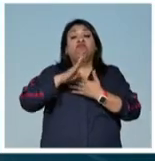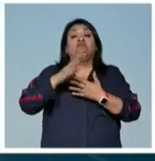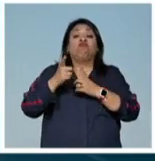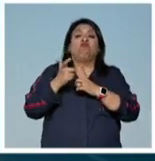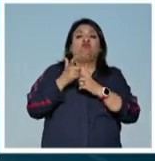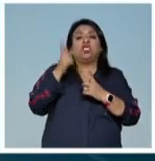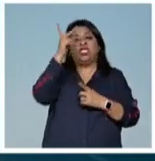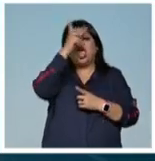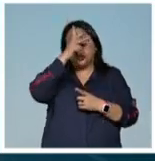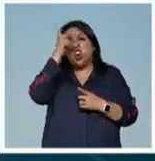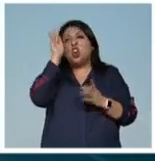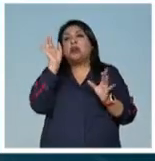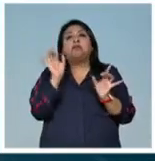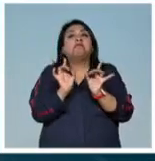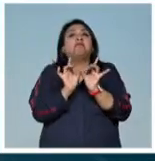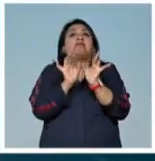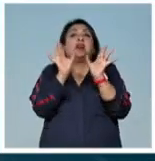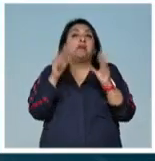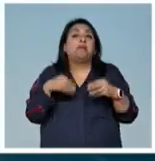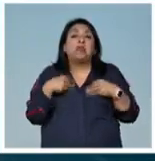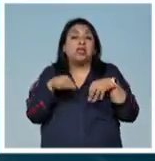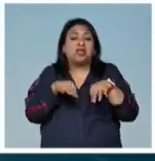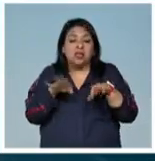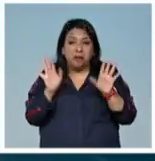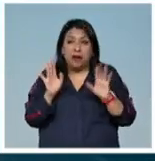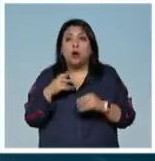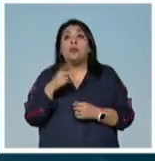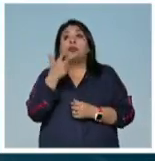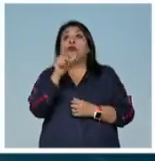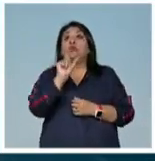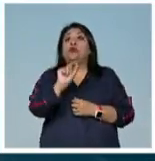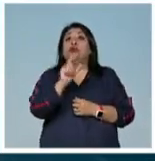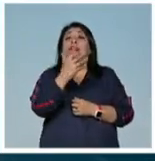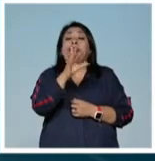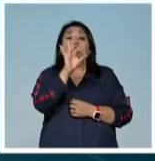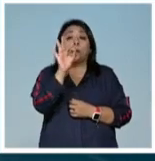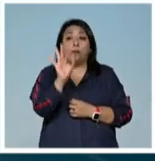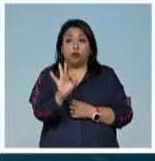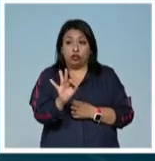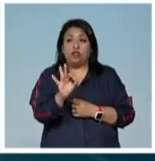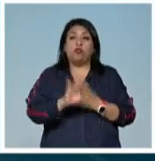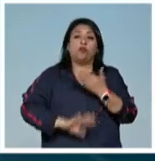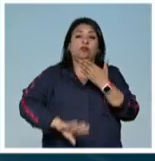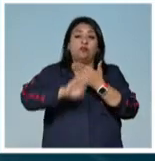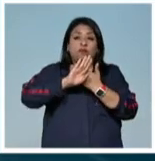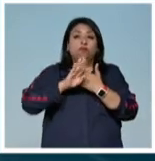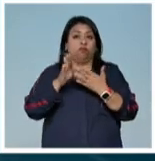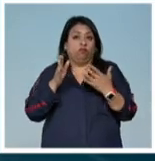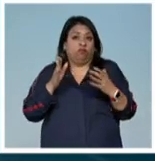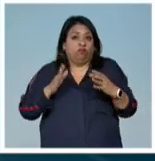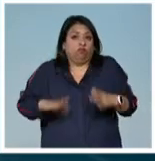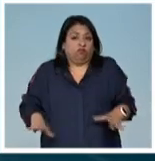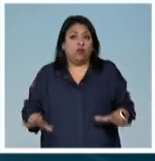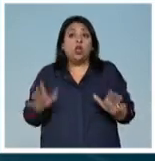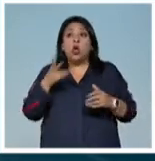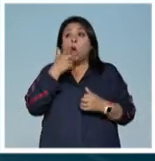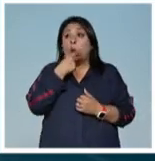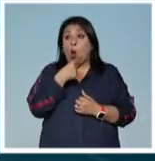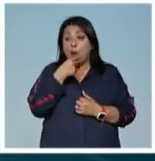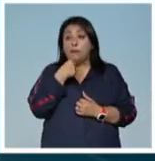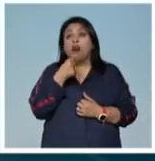acoso psicológico en algún momento de su vida laboral. Y el 8.5% violencia y acoso físico. Los